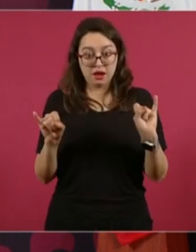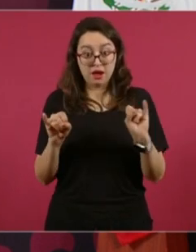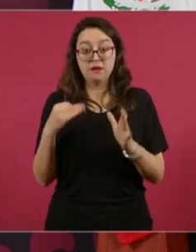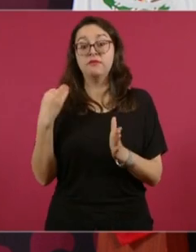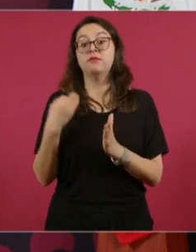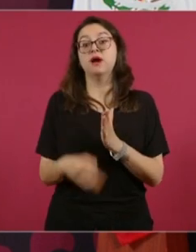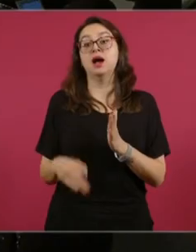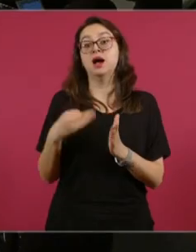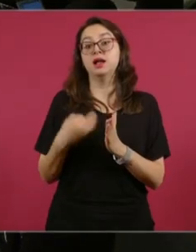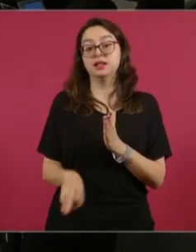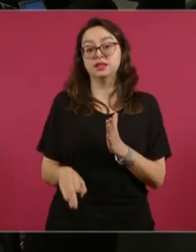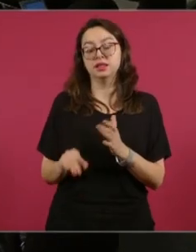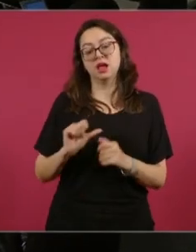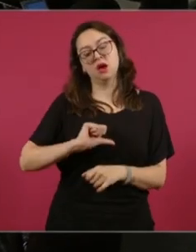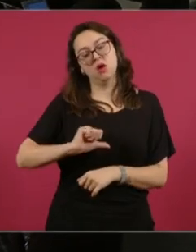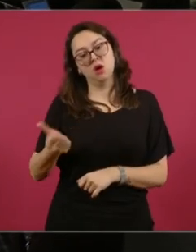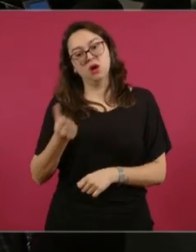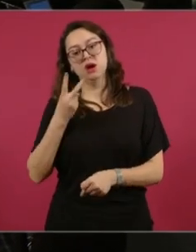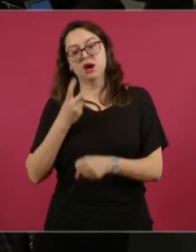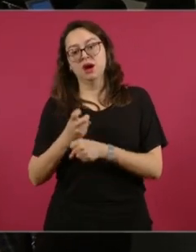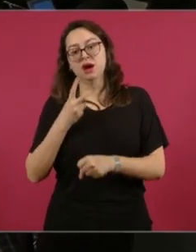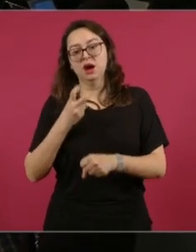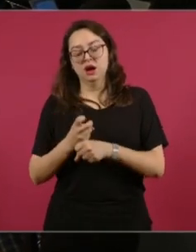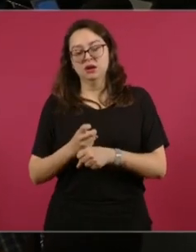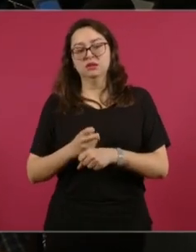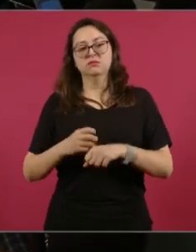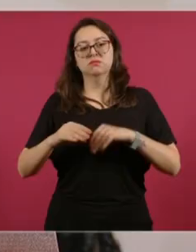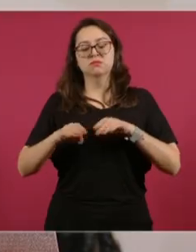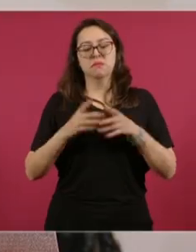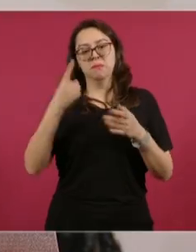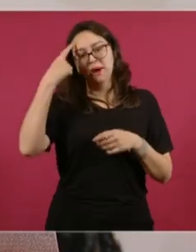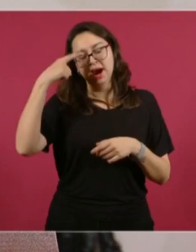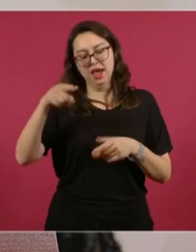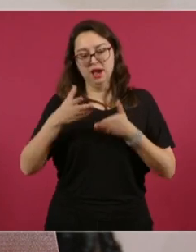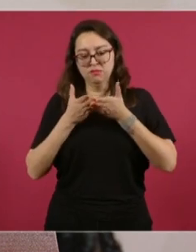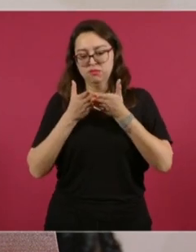construir plataformas.